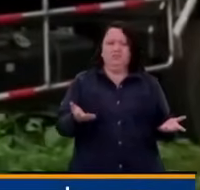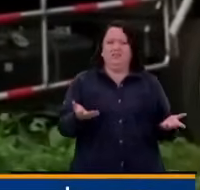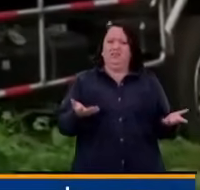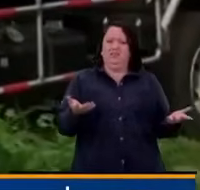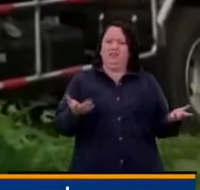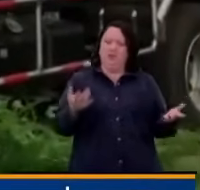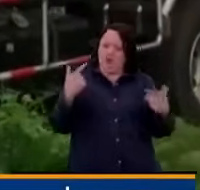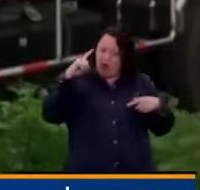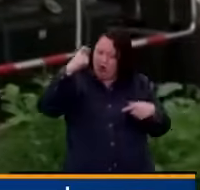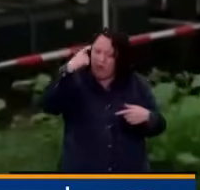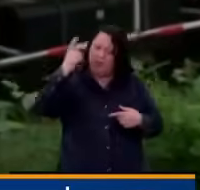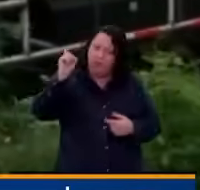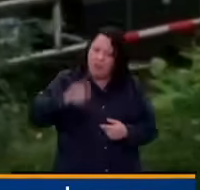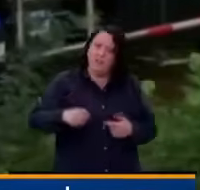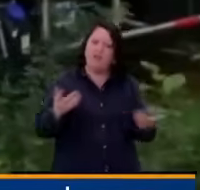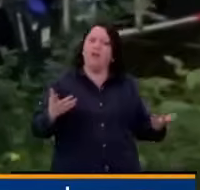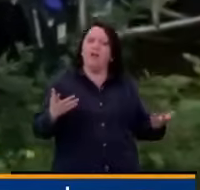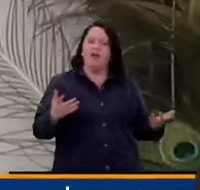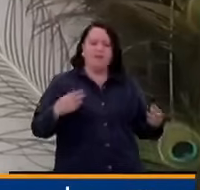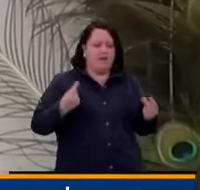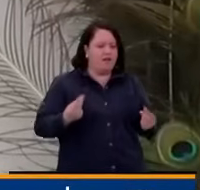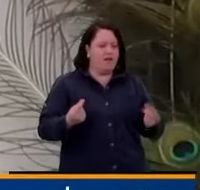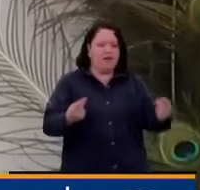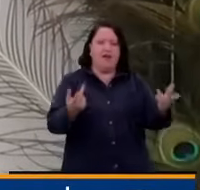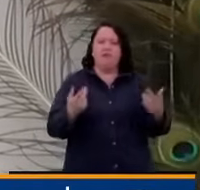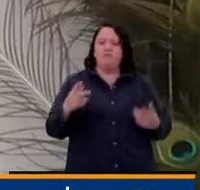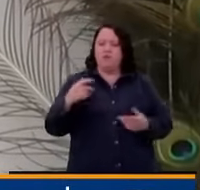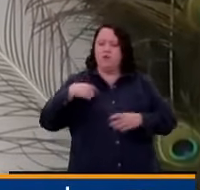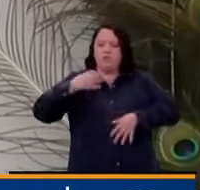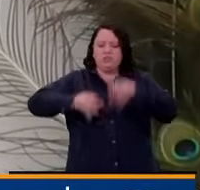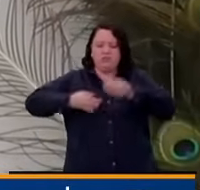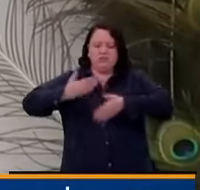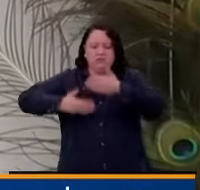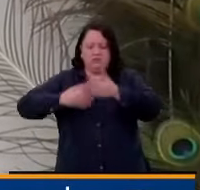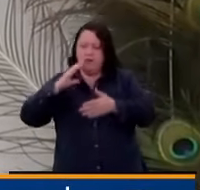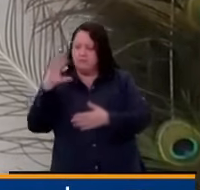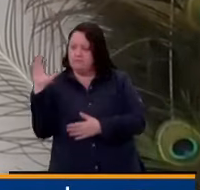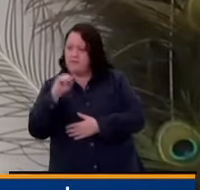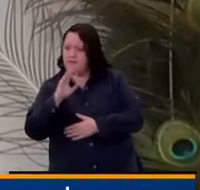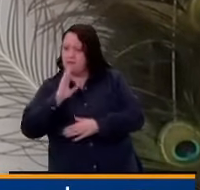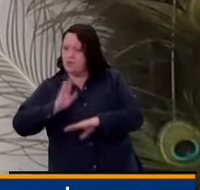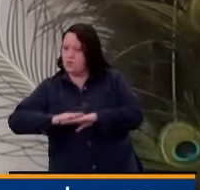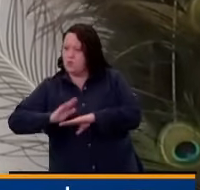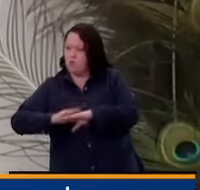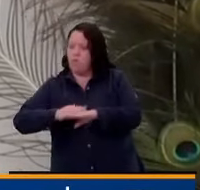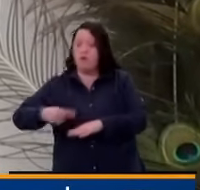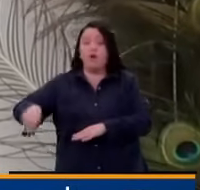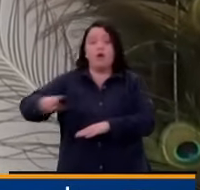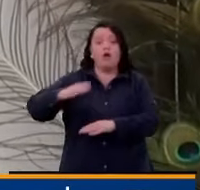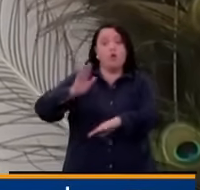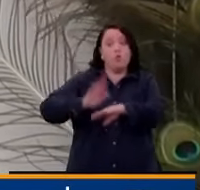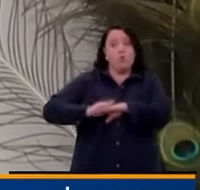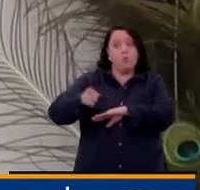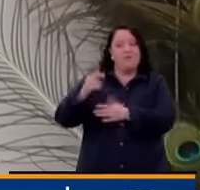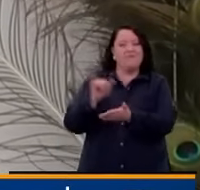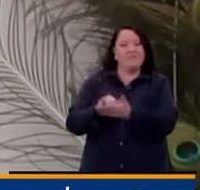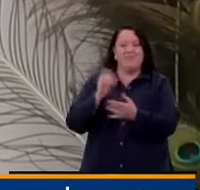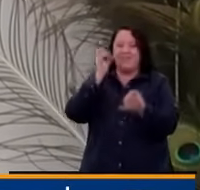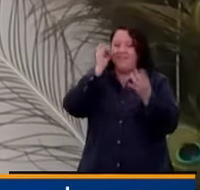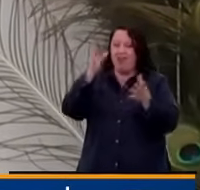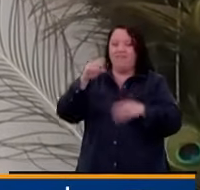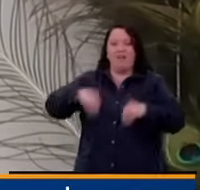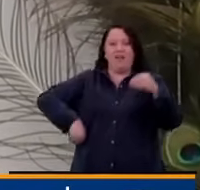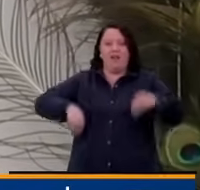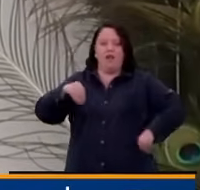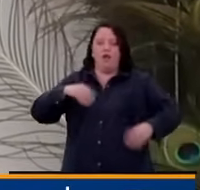este proceso de judicialización, de identificación, para que los responsables de este acto de corrupción